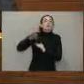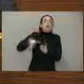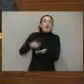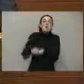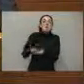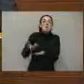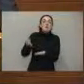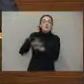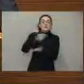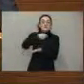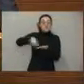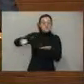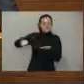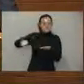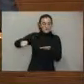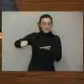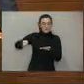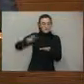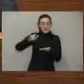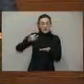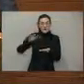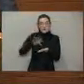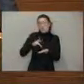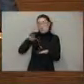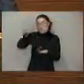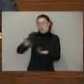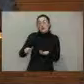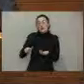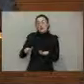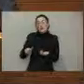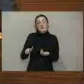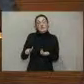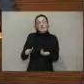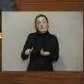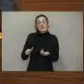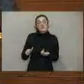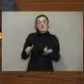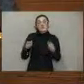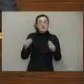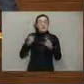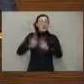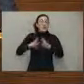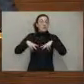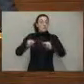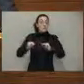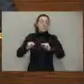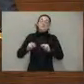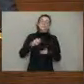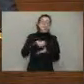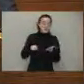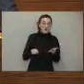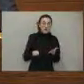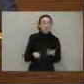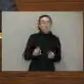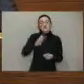efectúe la liquidación correspondiente con el momento de la finalización de su estancia. La segunda vía de